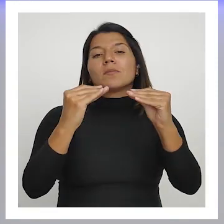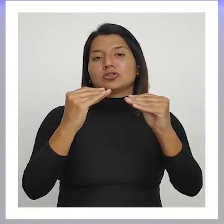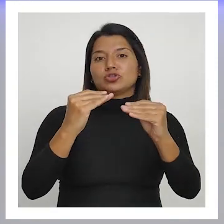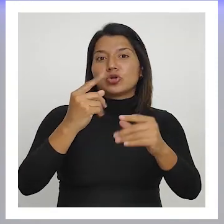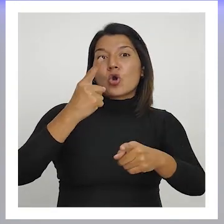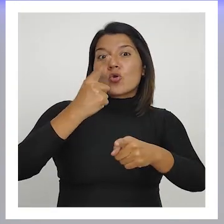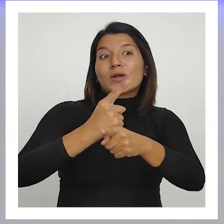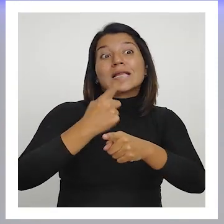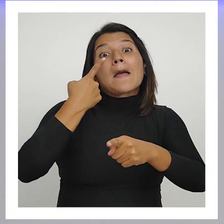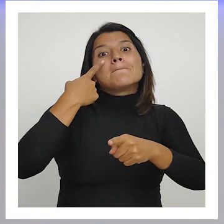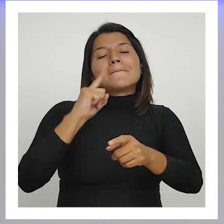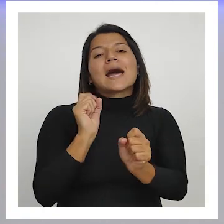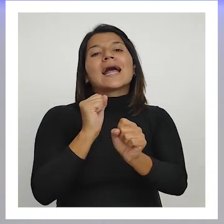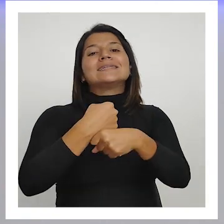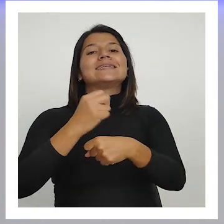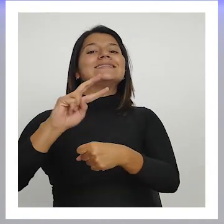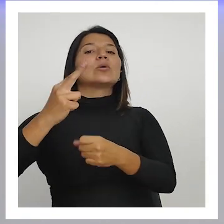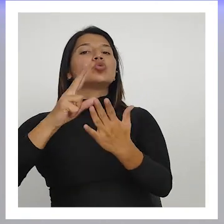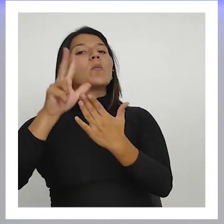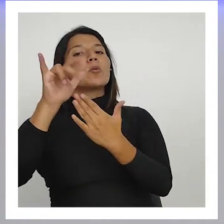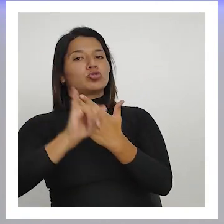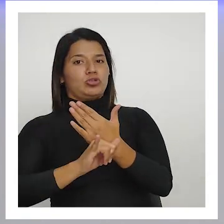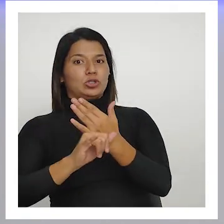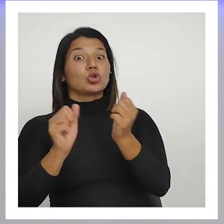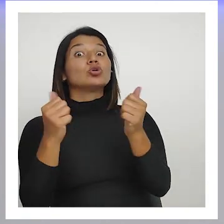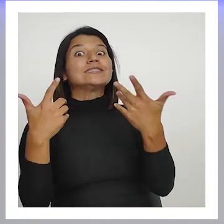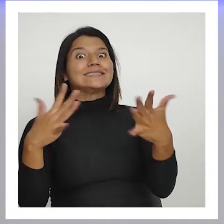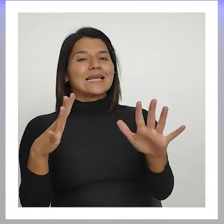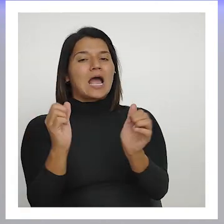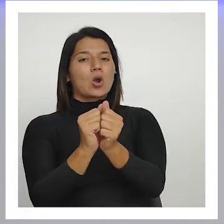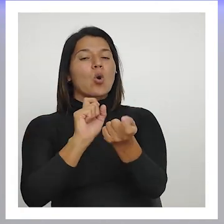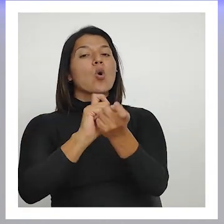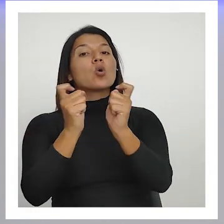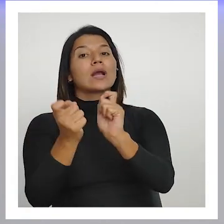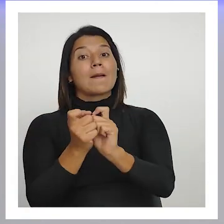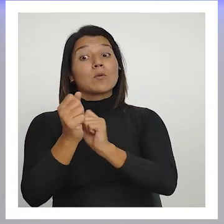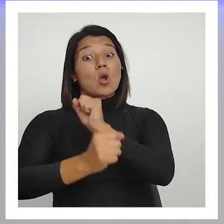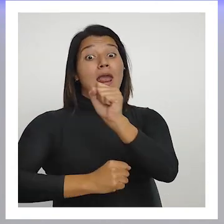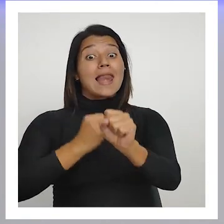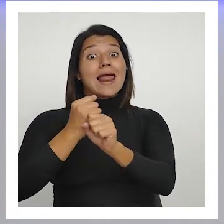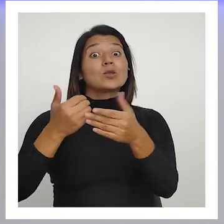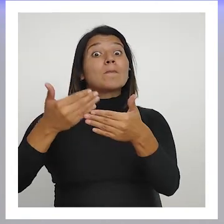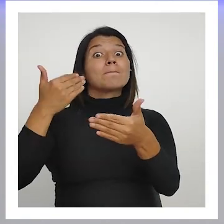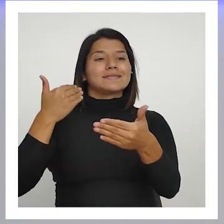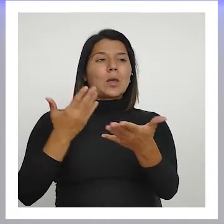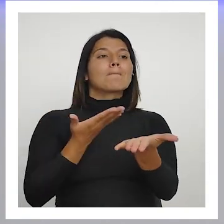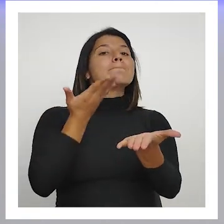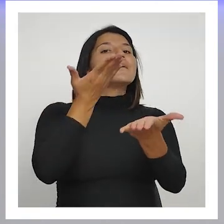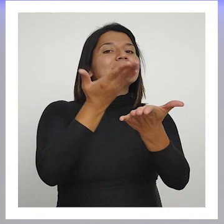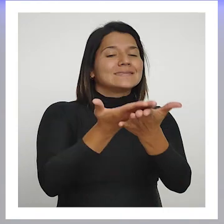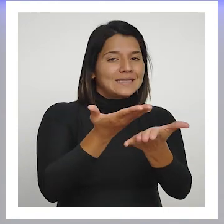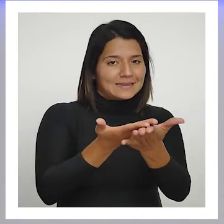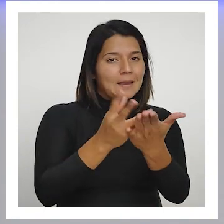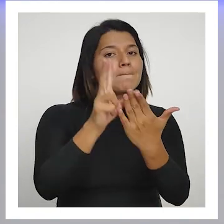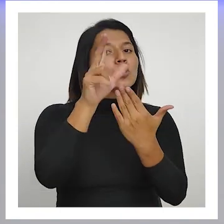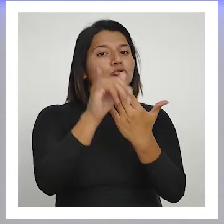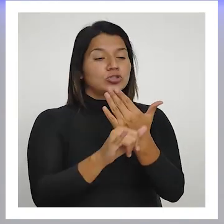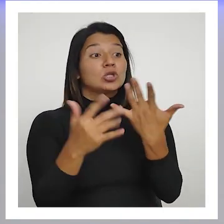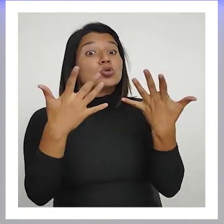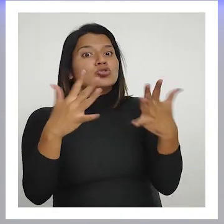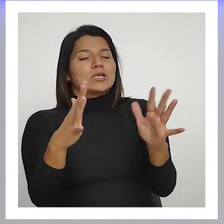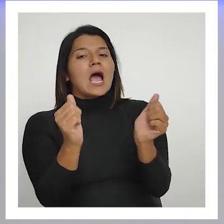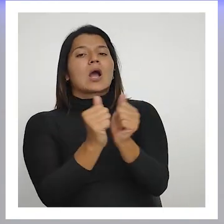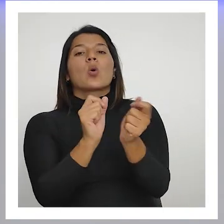un texto sustitutivo. En octubre aproximadamente del año pasado se presenta un texto sustitutivo. Este texto